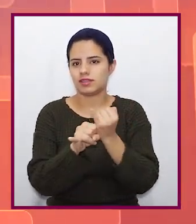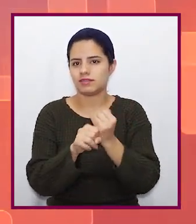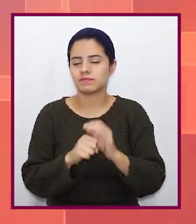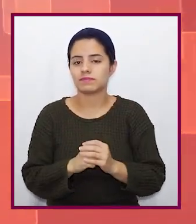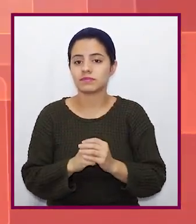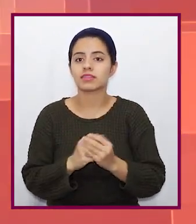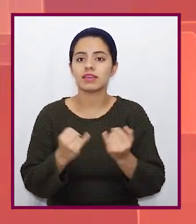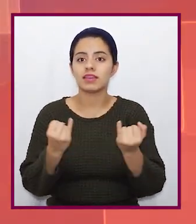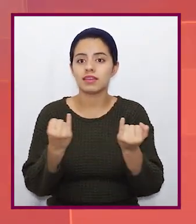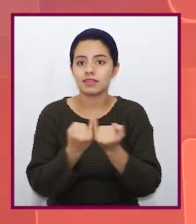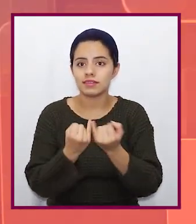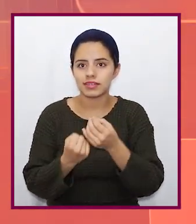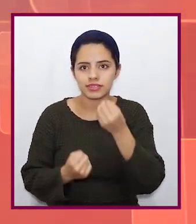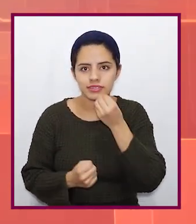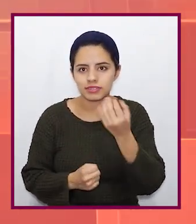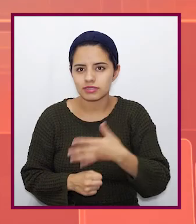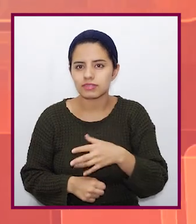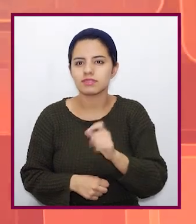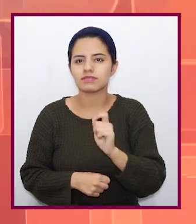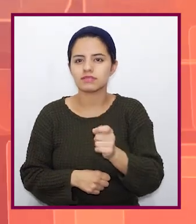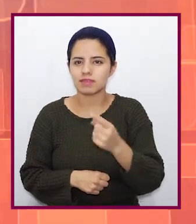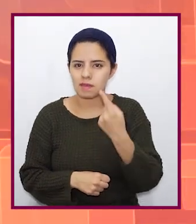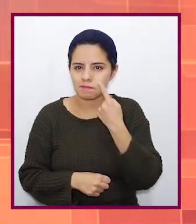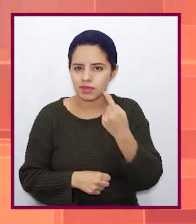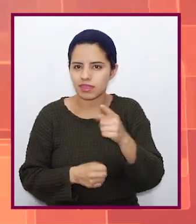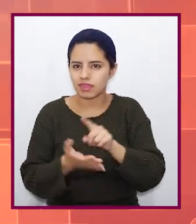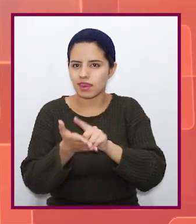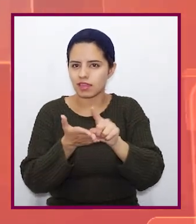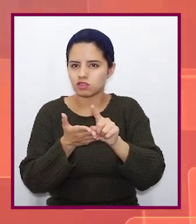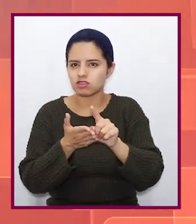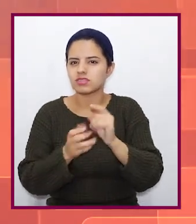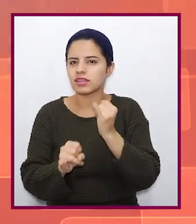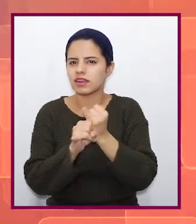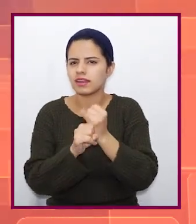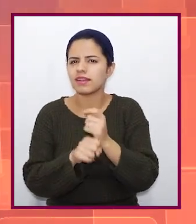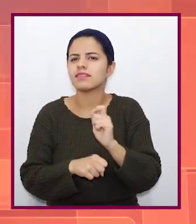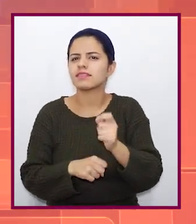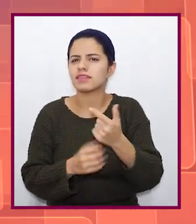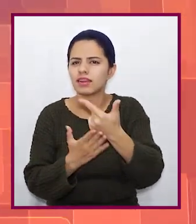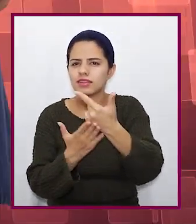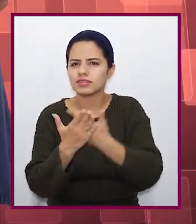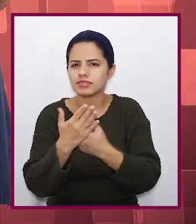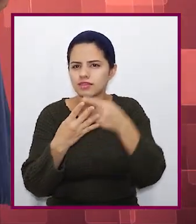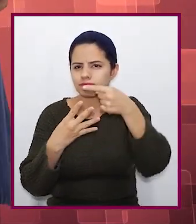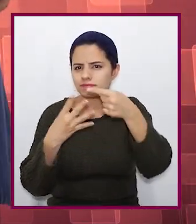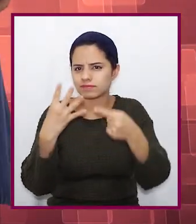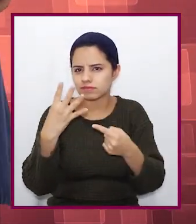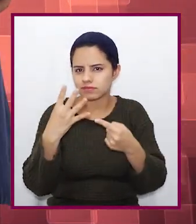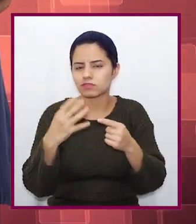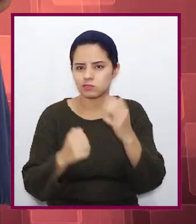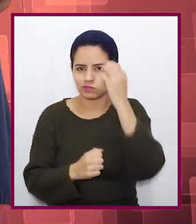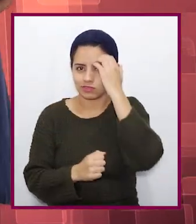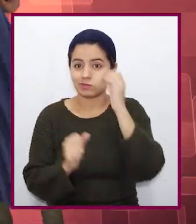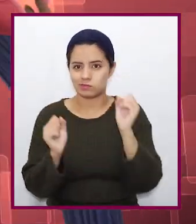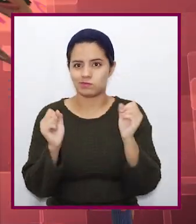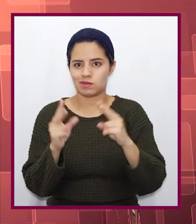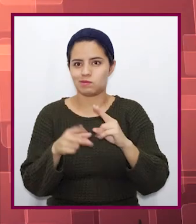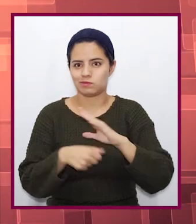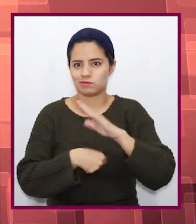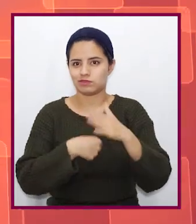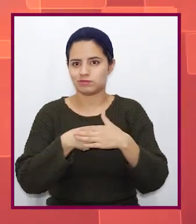También estuvo padre que le echáramos un ojo a los derechos digitales que debemos conocer y hacer valer. Nos vemos pronto, tía